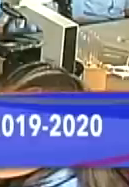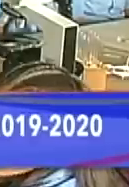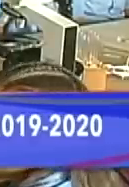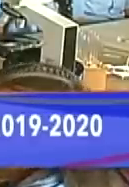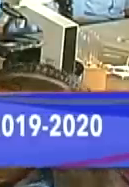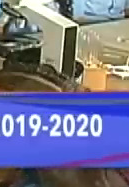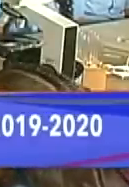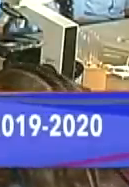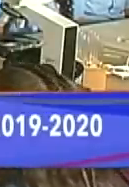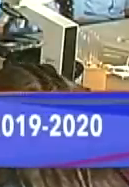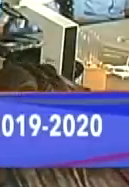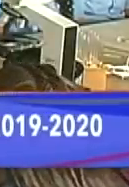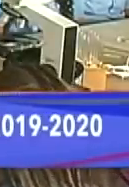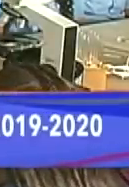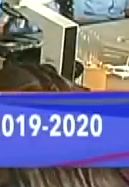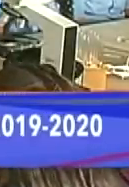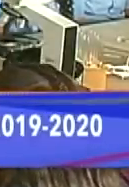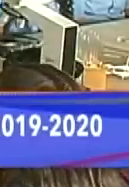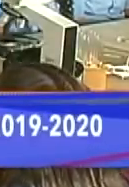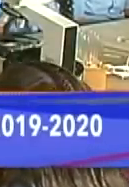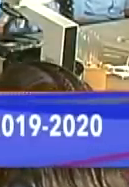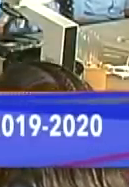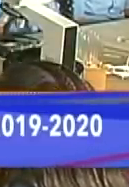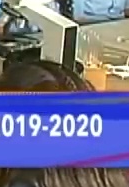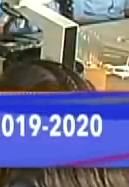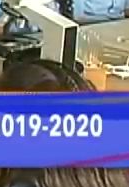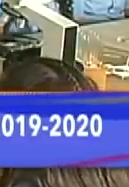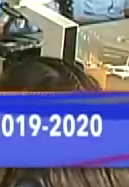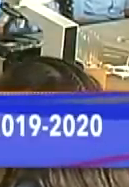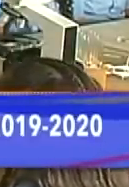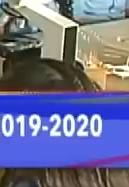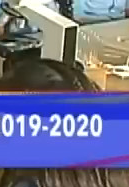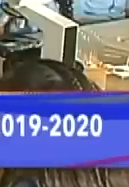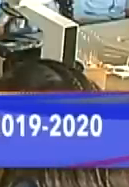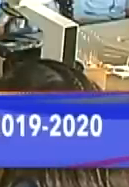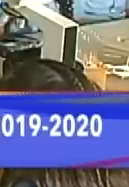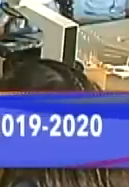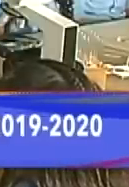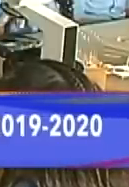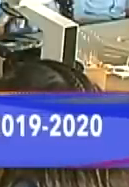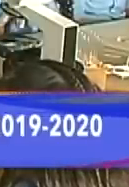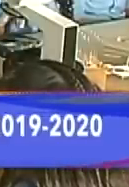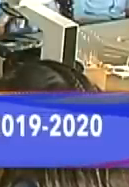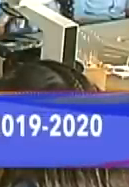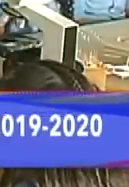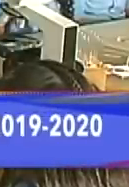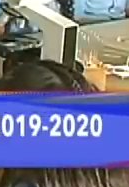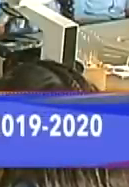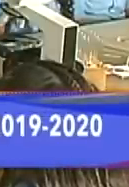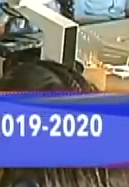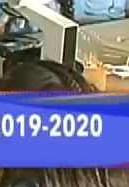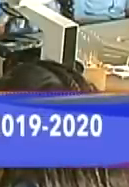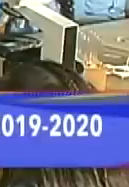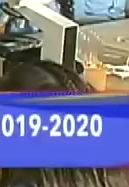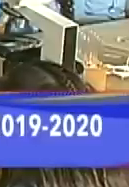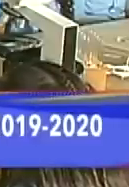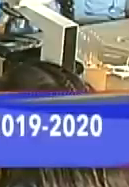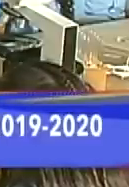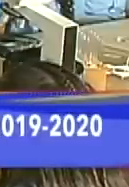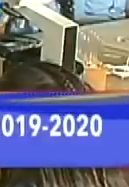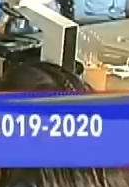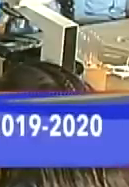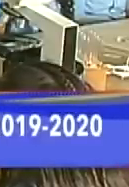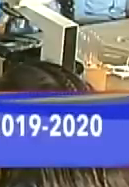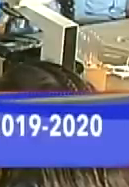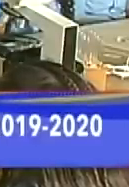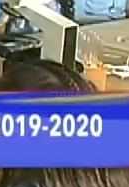usted está haciendo para no disminuir los presupuestos de la inversión social al contrario que han hecho otros gobiernos derechas de américa